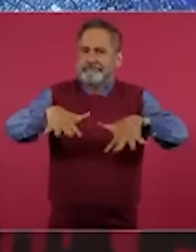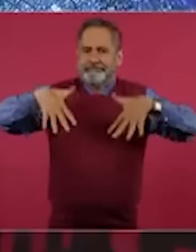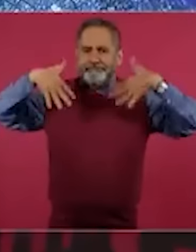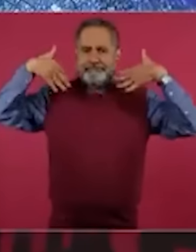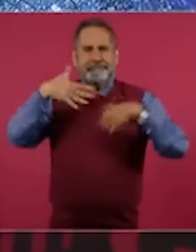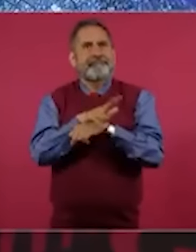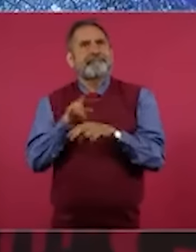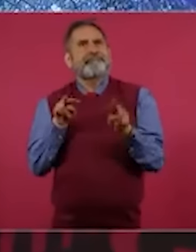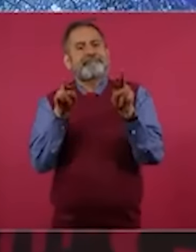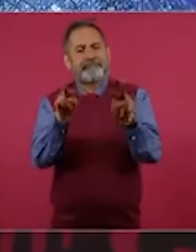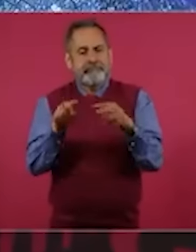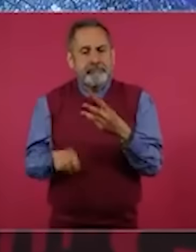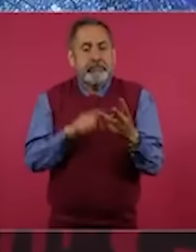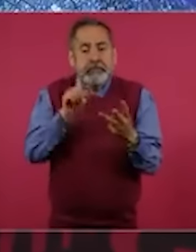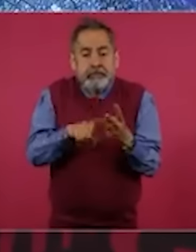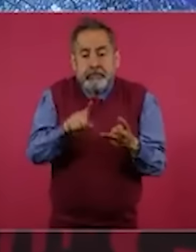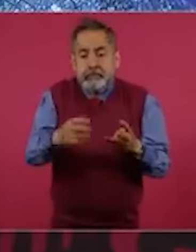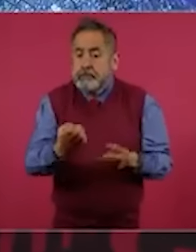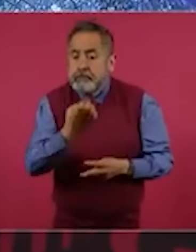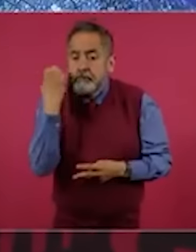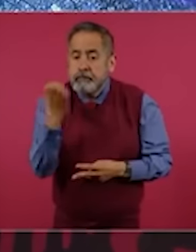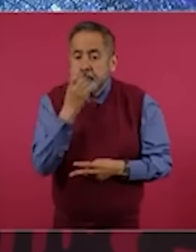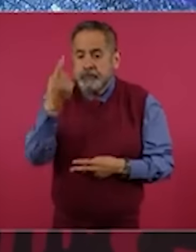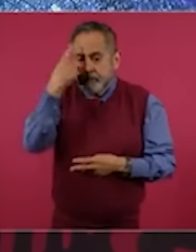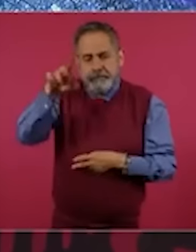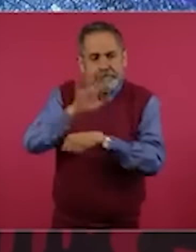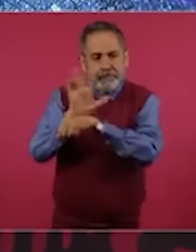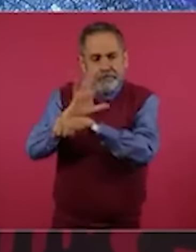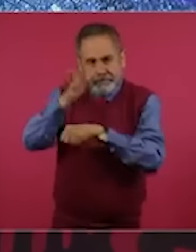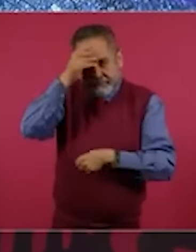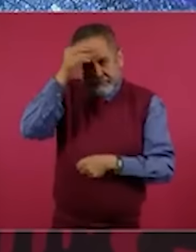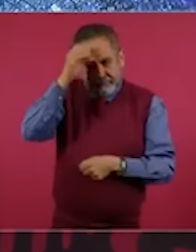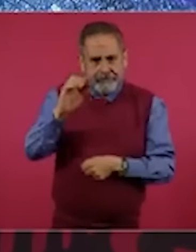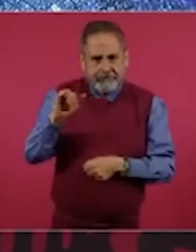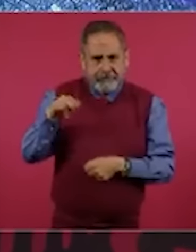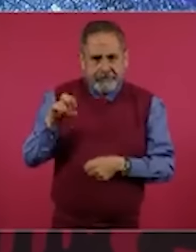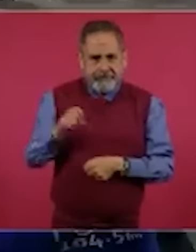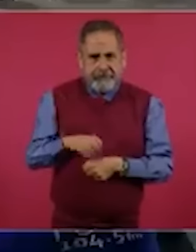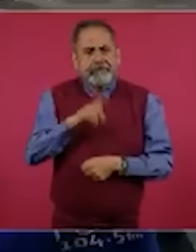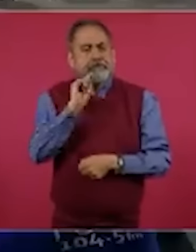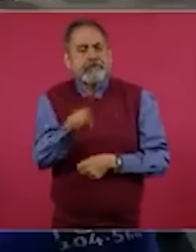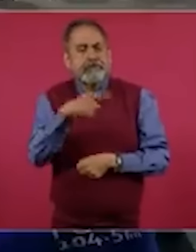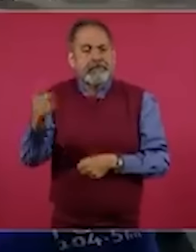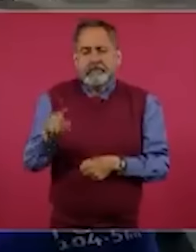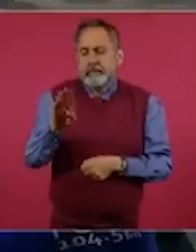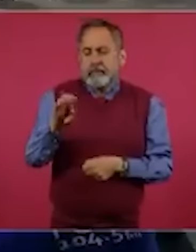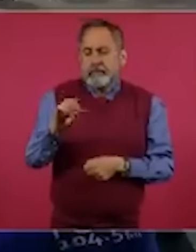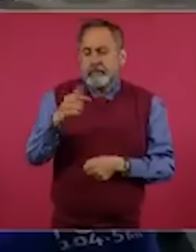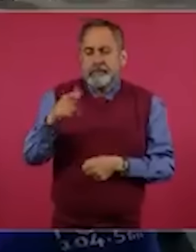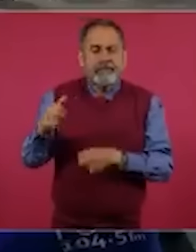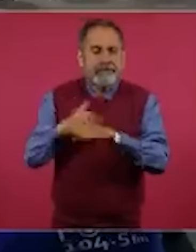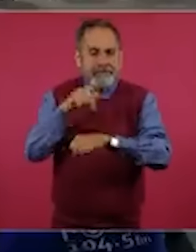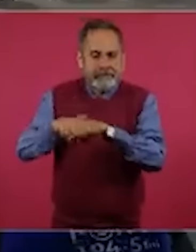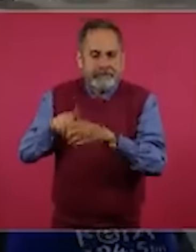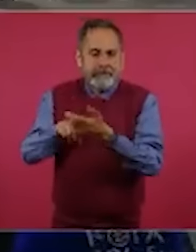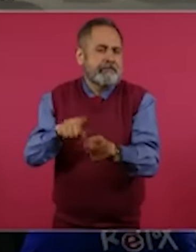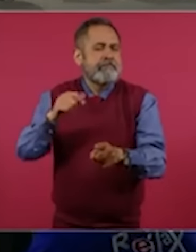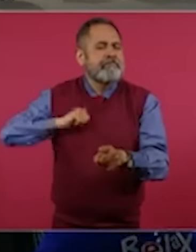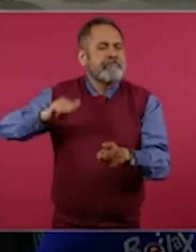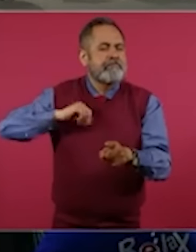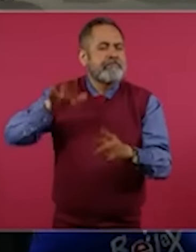muy importante, una escuela de cine. También la Bodega Nacional de Arte y Colecciones, que era la antigua fábrica